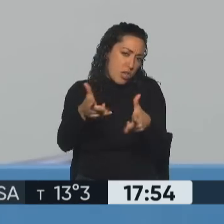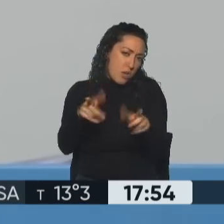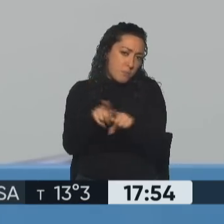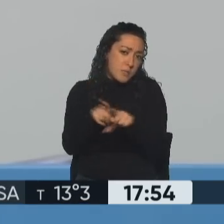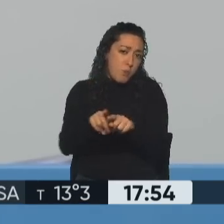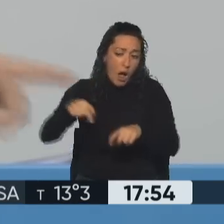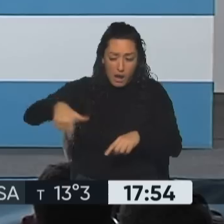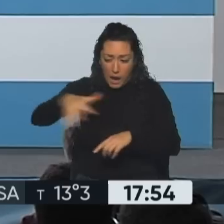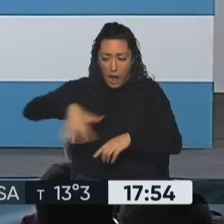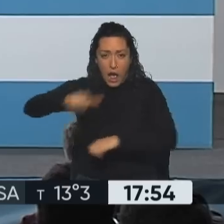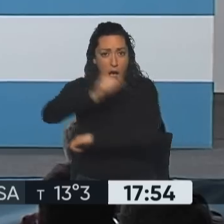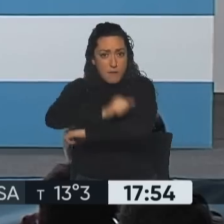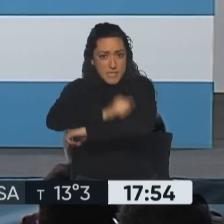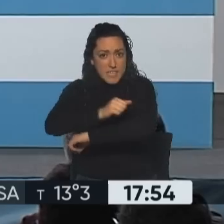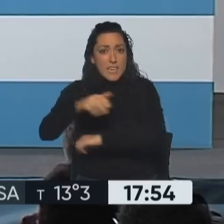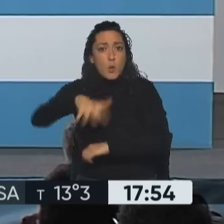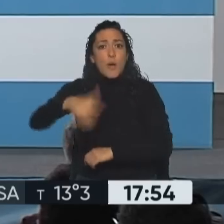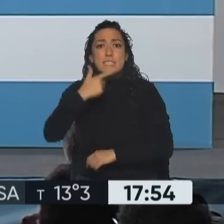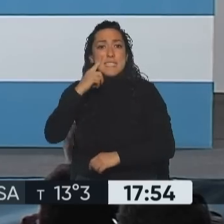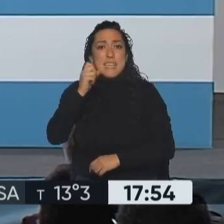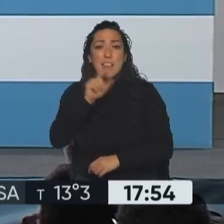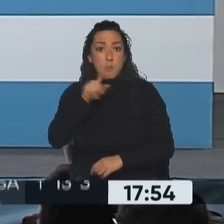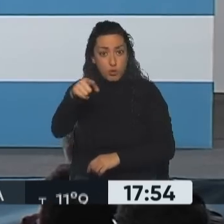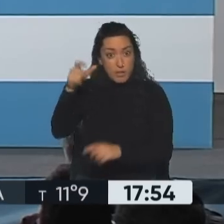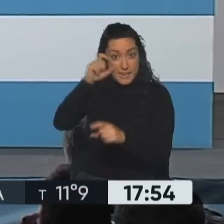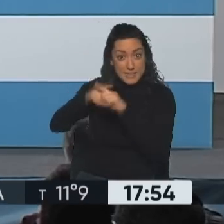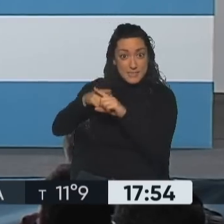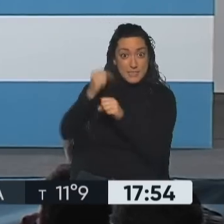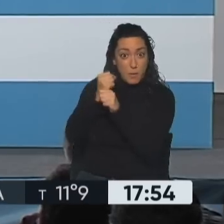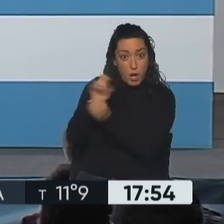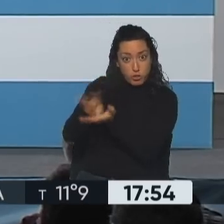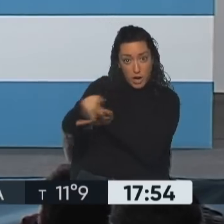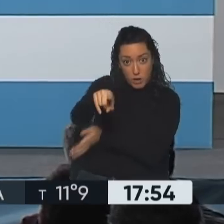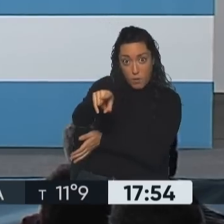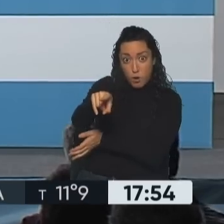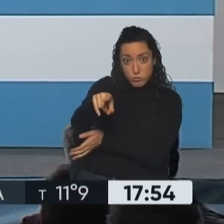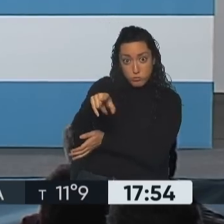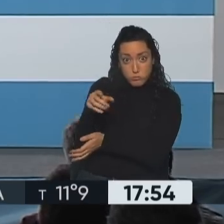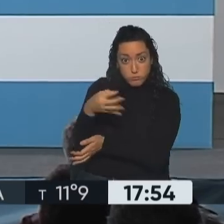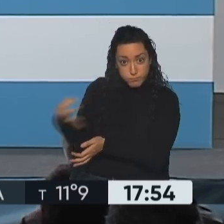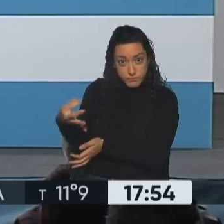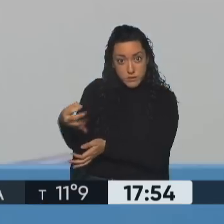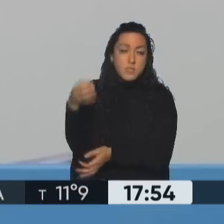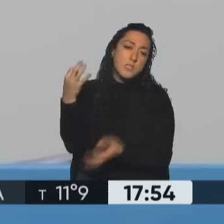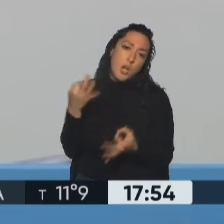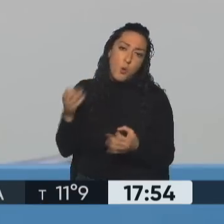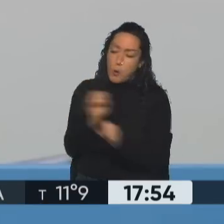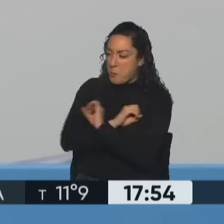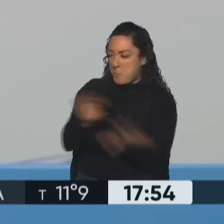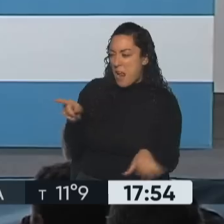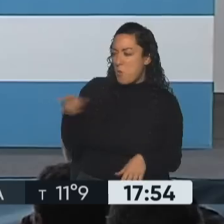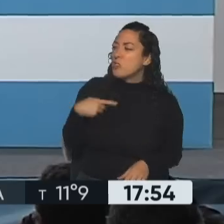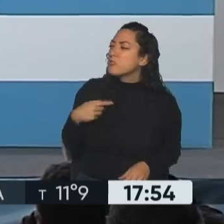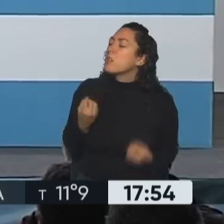en Avellaneda, en SIAT. Vos trabajabas en SIAT y te echaron. Seguramente hiciste algo malo. ¿Qué